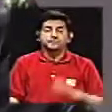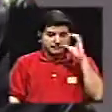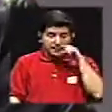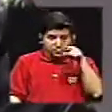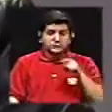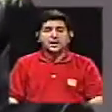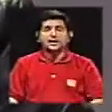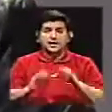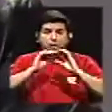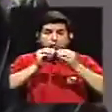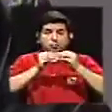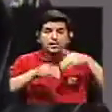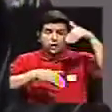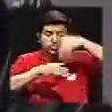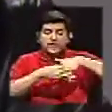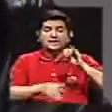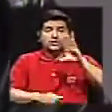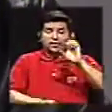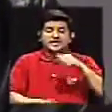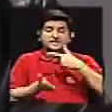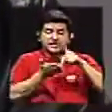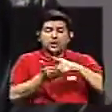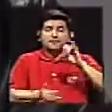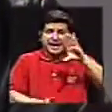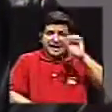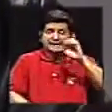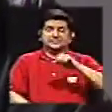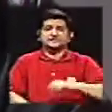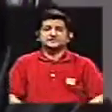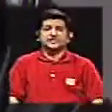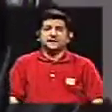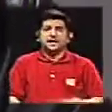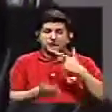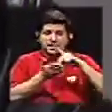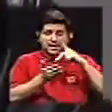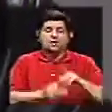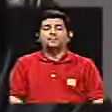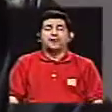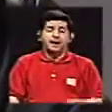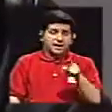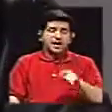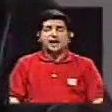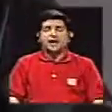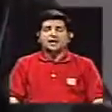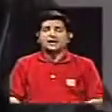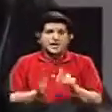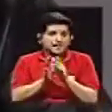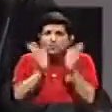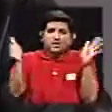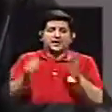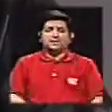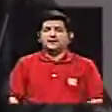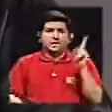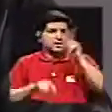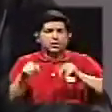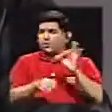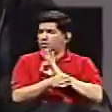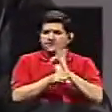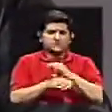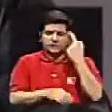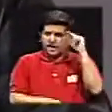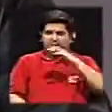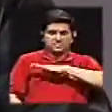un teléfono del ICE, que lo pague el ICE, que lo pague el erario público. No puede estar en función del Partido Liberación